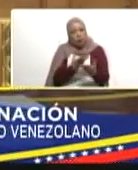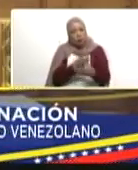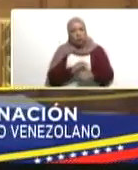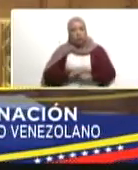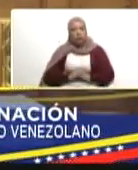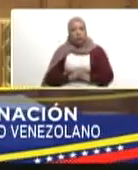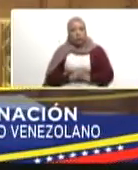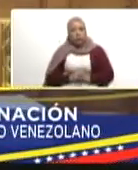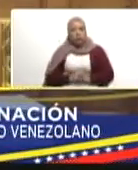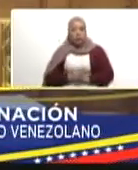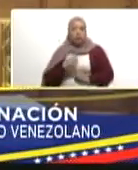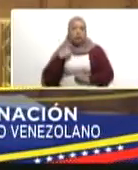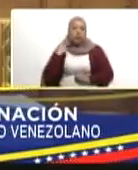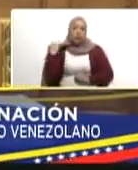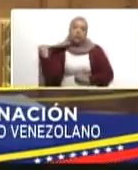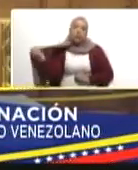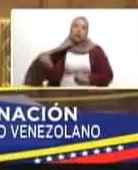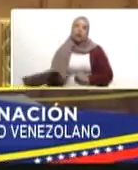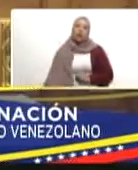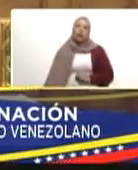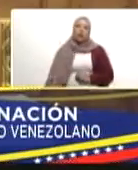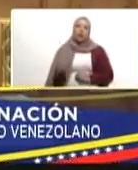confesaron entonces